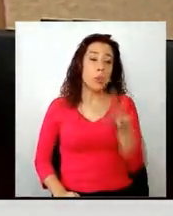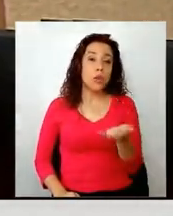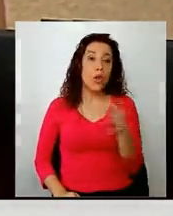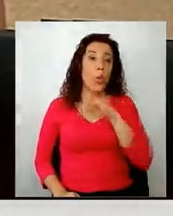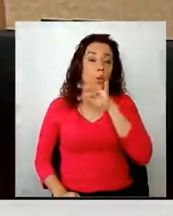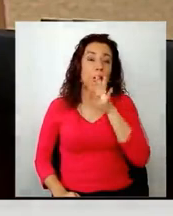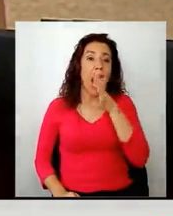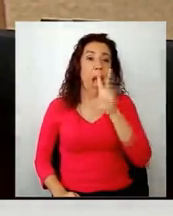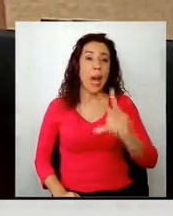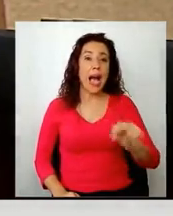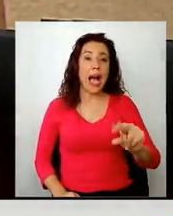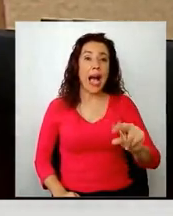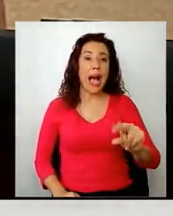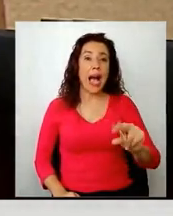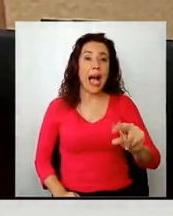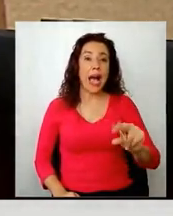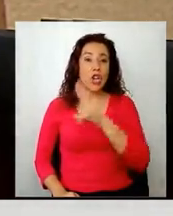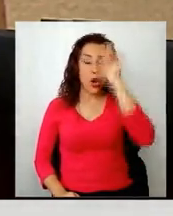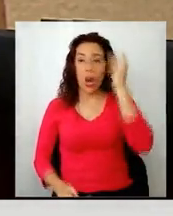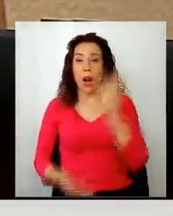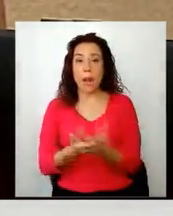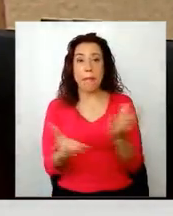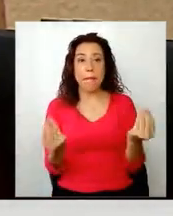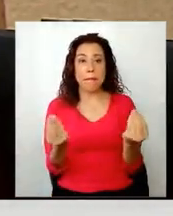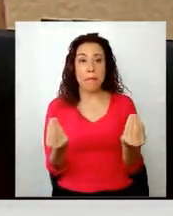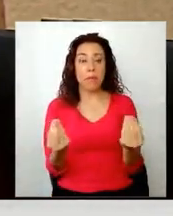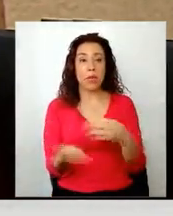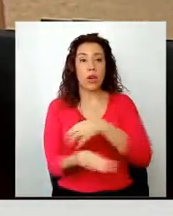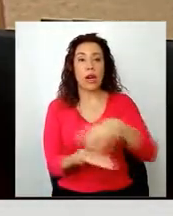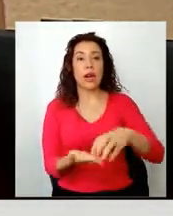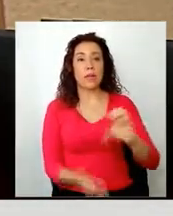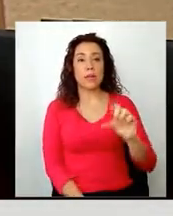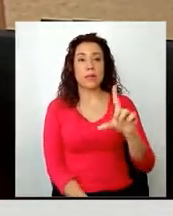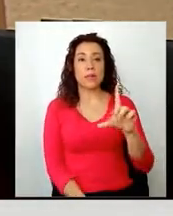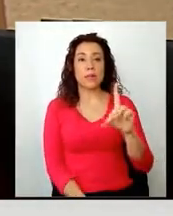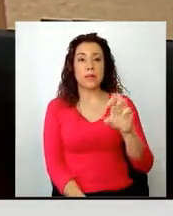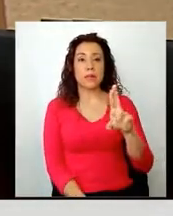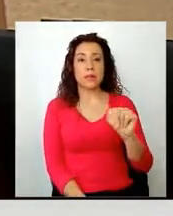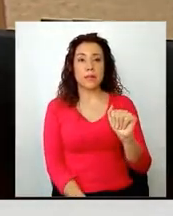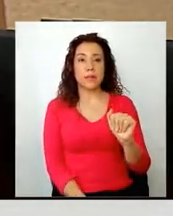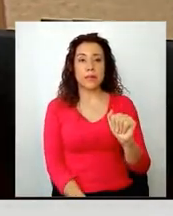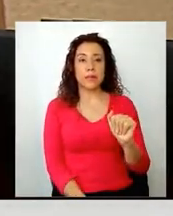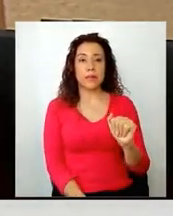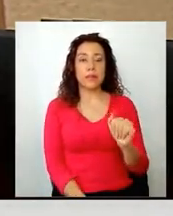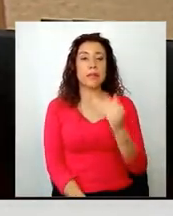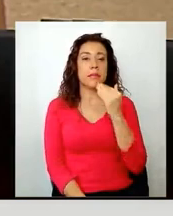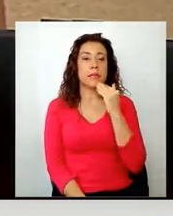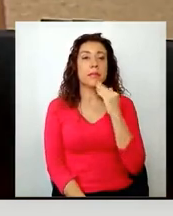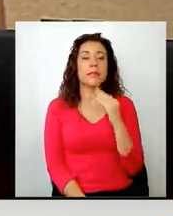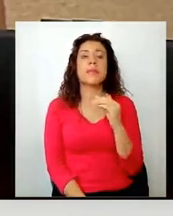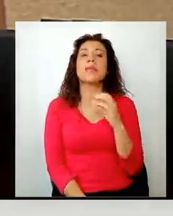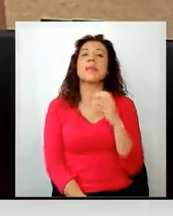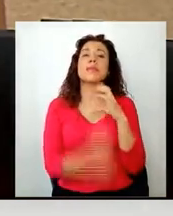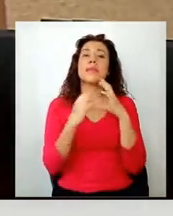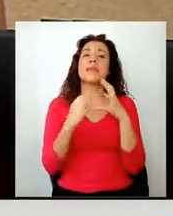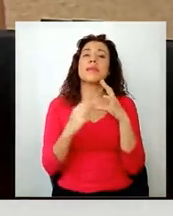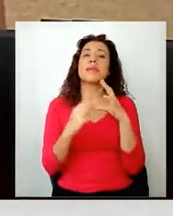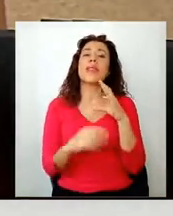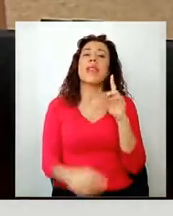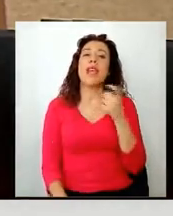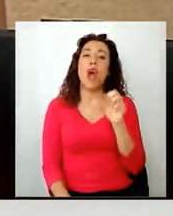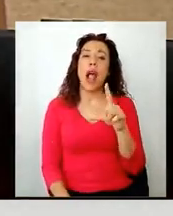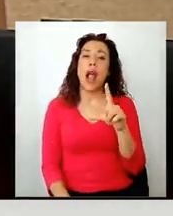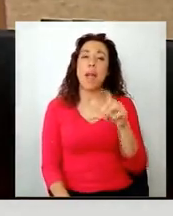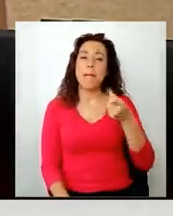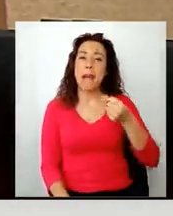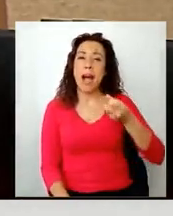en el norte hay varios en la comuna de Caldera hay algunos por ejemplo Incluso en Diego almagro pequeños agricultores que están usando